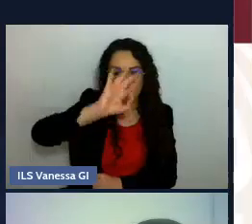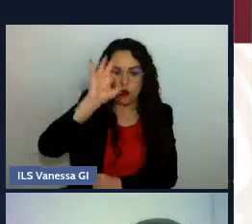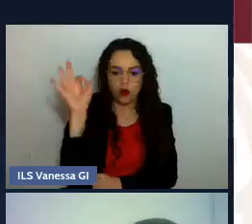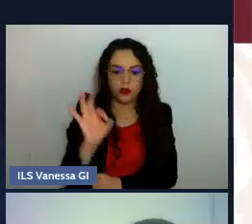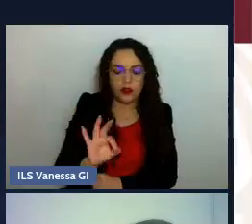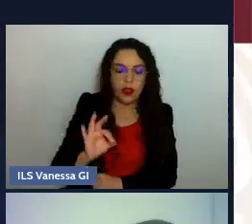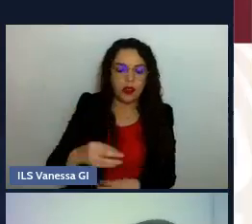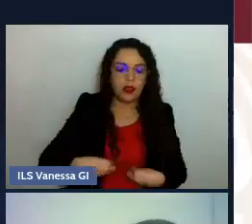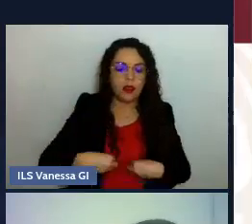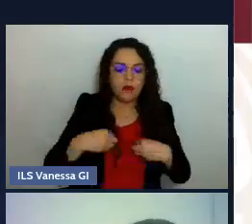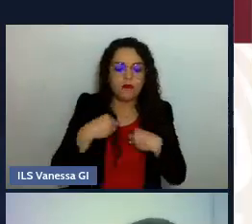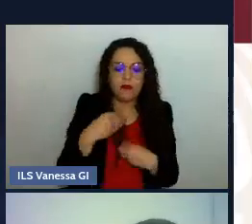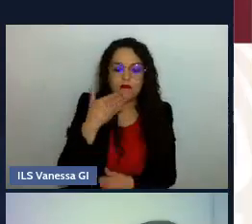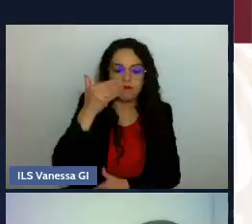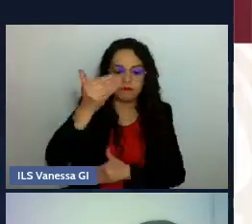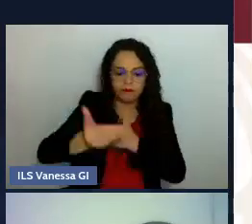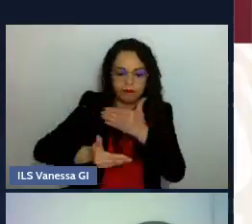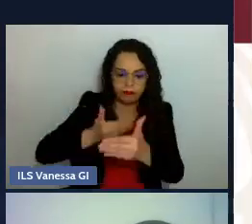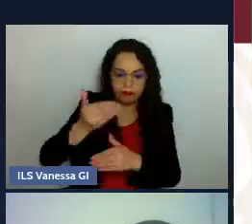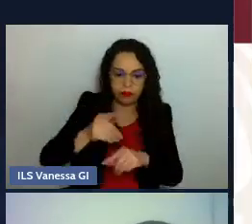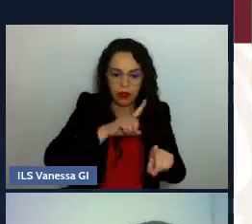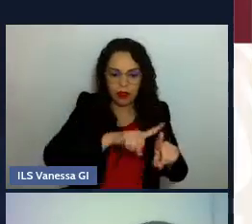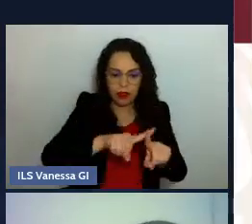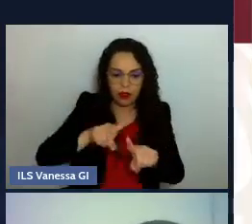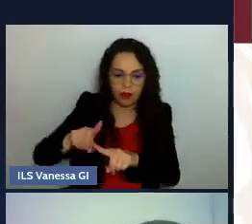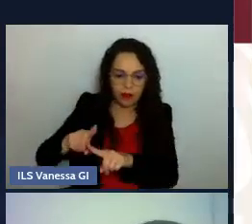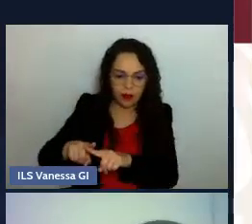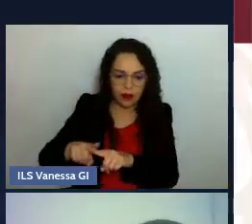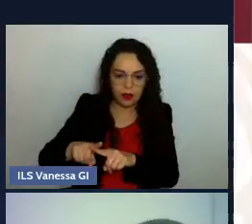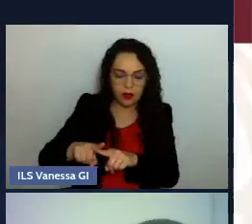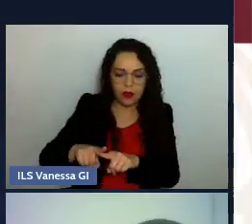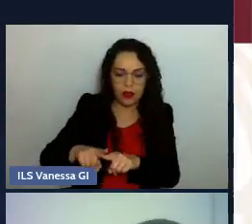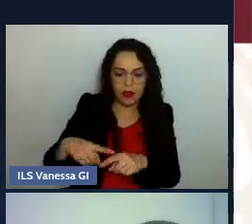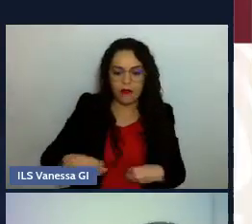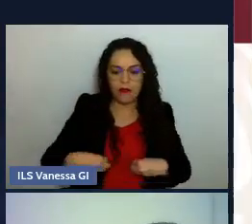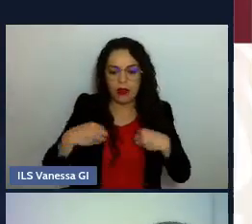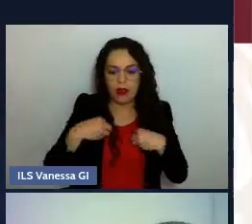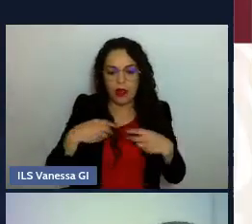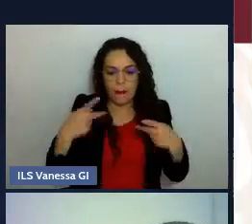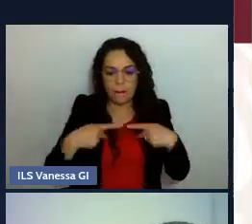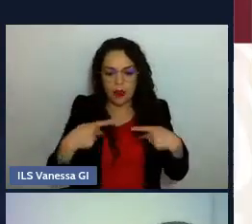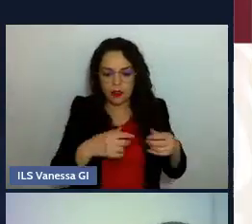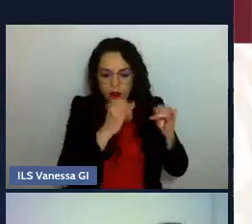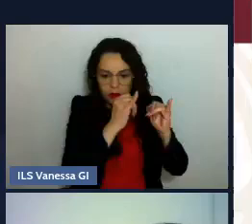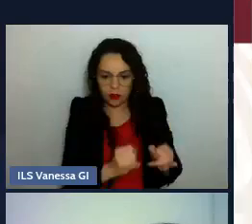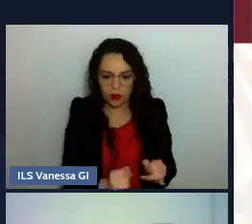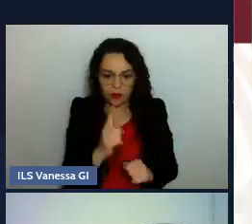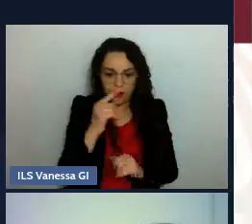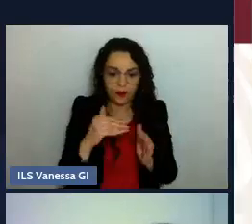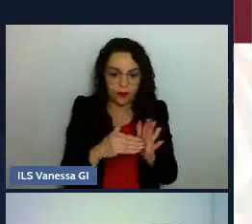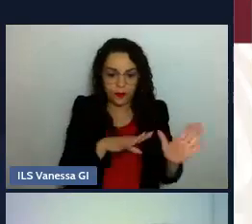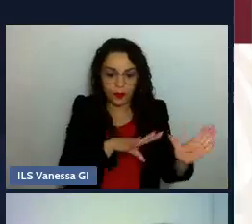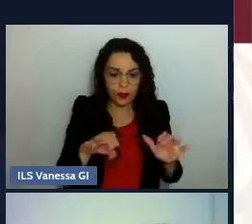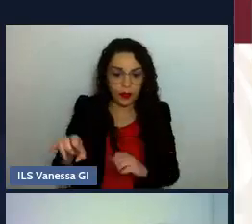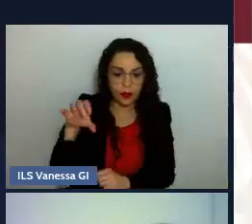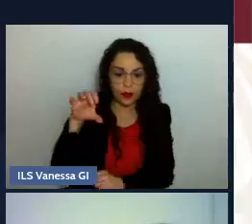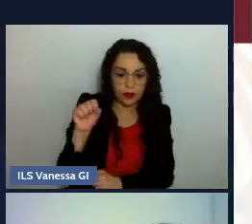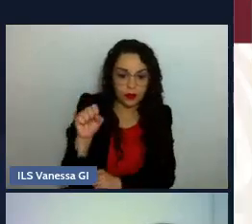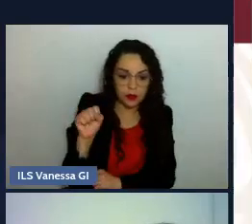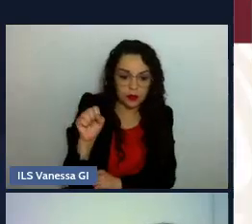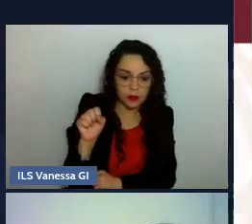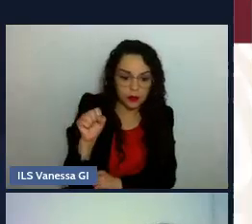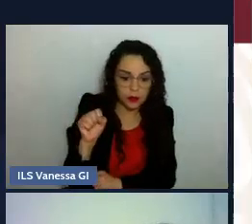las distintas dimensiones que integran un individuo. En los años 60 ya se agrega que debe haber un estado